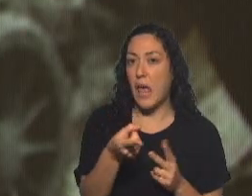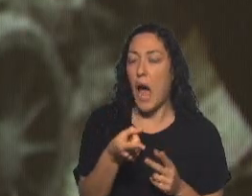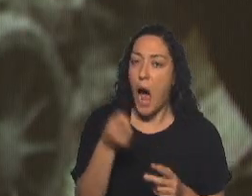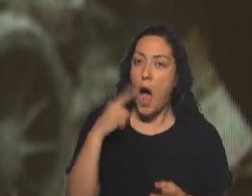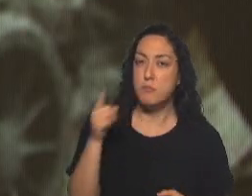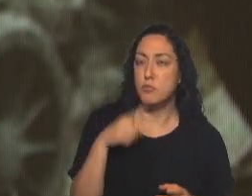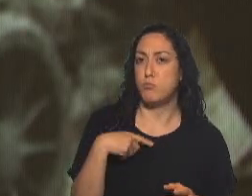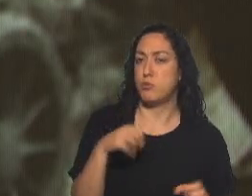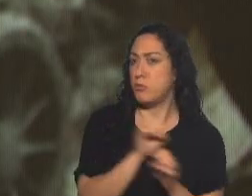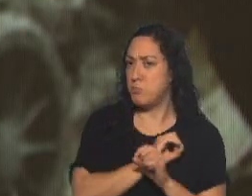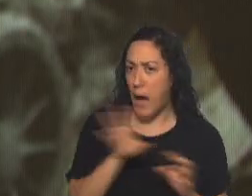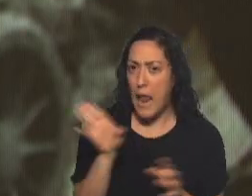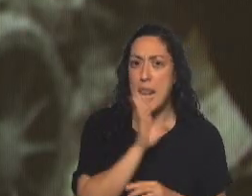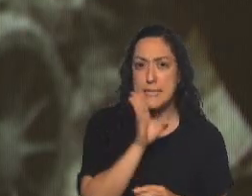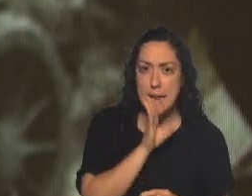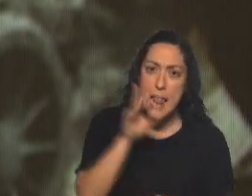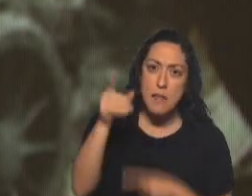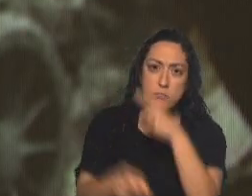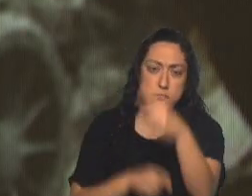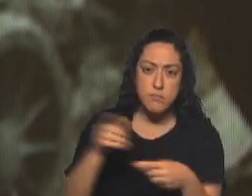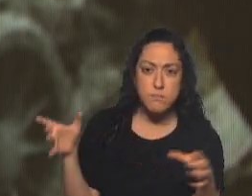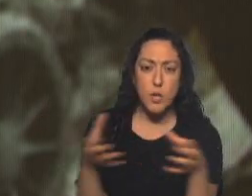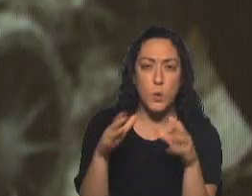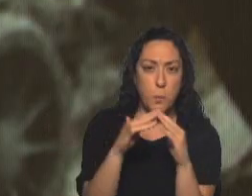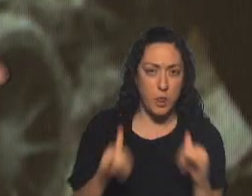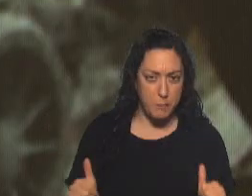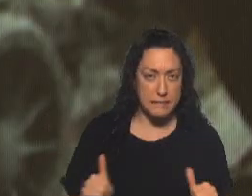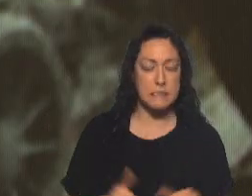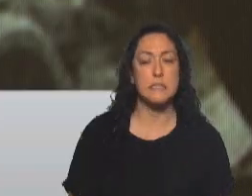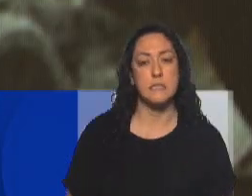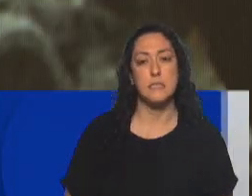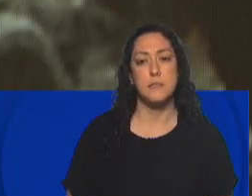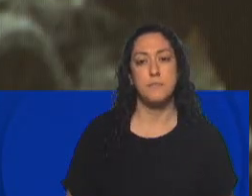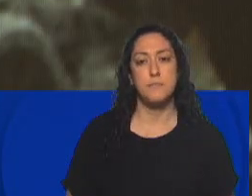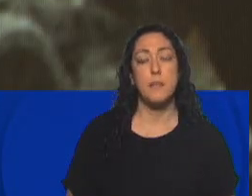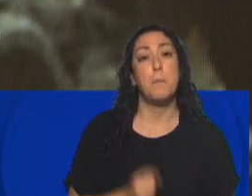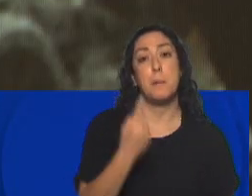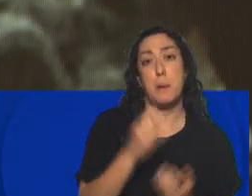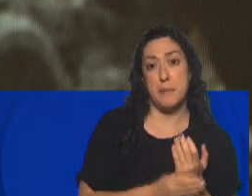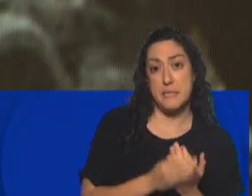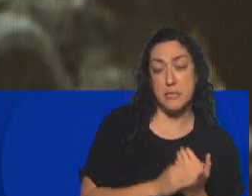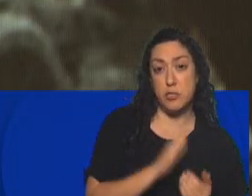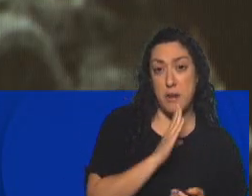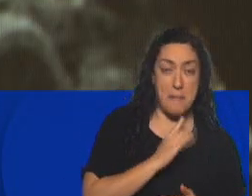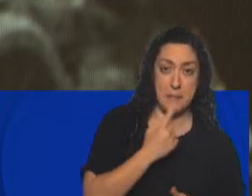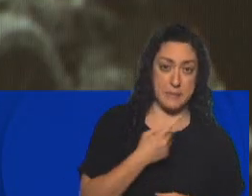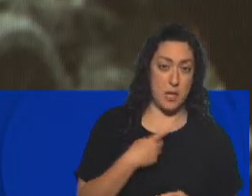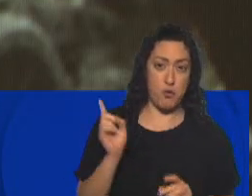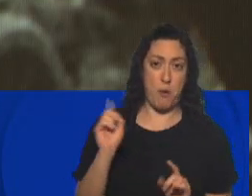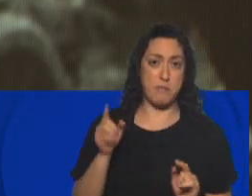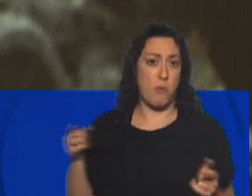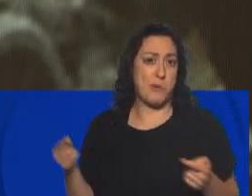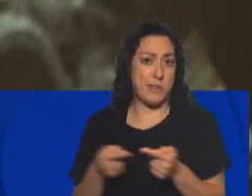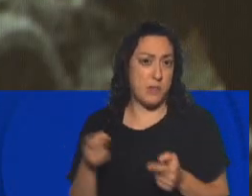a cuestionar a Israel por este ataque a los cascos azules, algo que rechazó Netanyahu, el premier, en las últimas horas, que lo